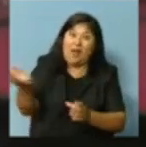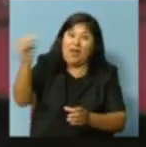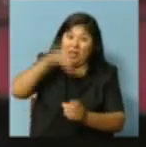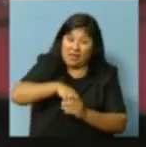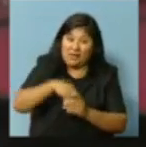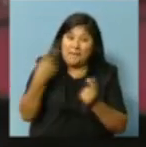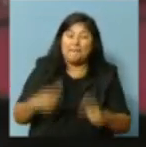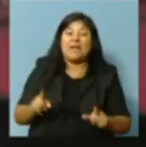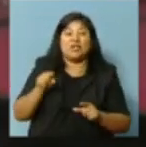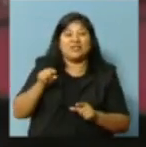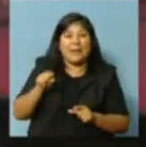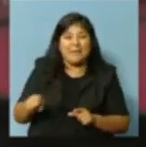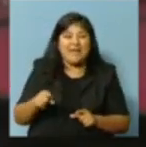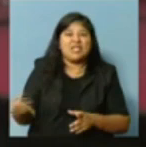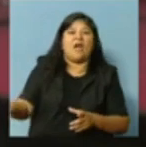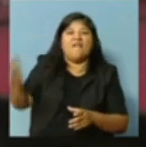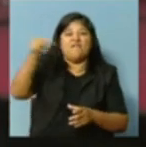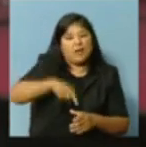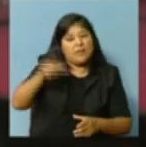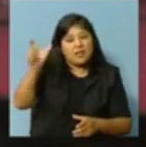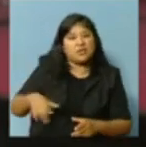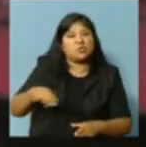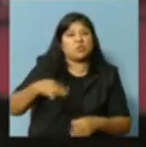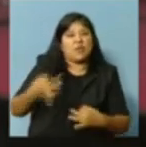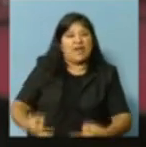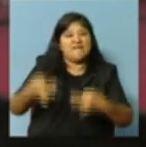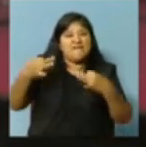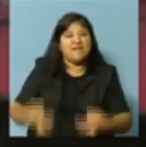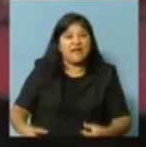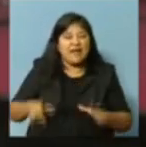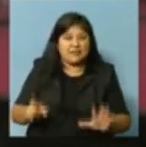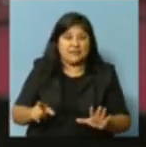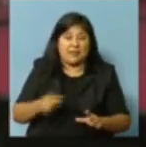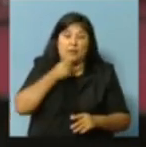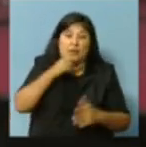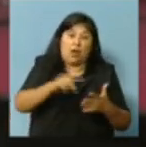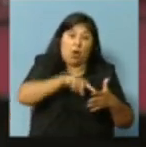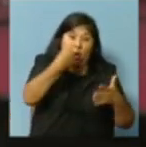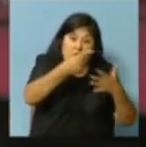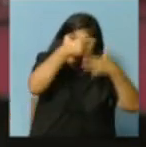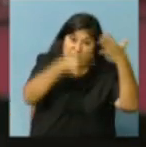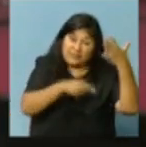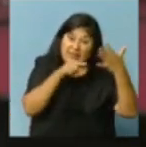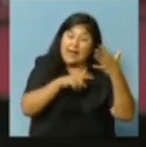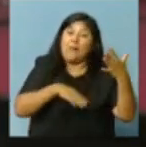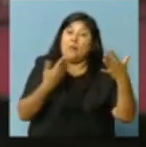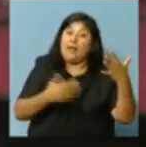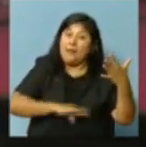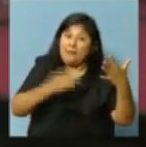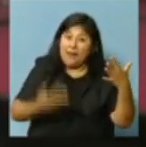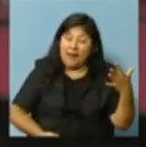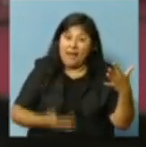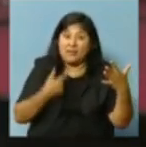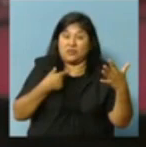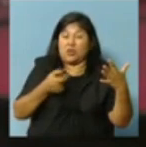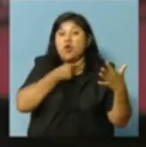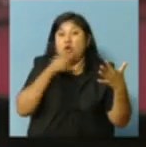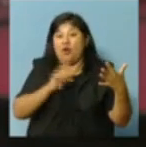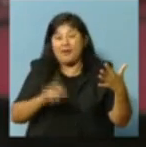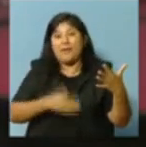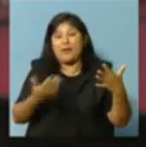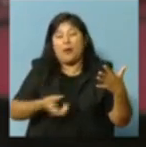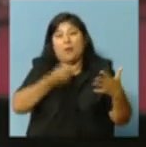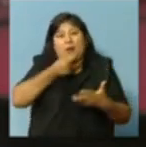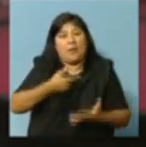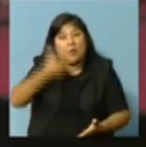también de que vuelvan bien de que estén bien embarazos no intenciones en la adolescencia por ejemplo un caso